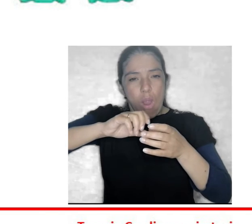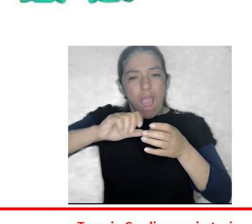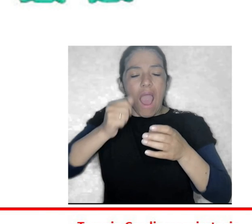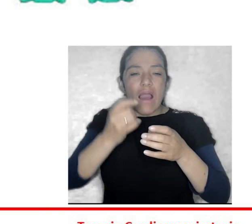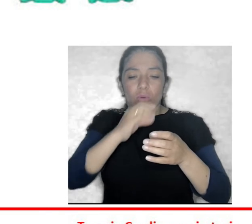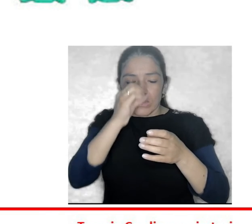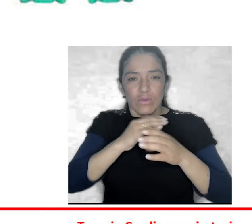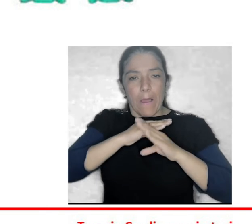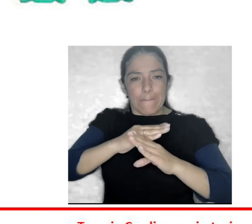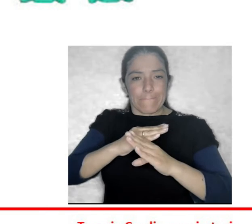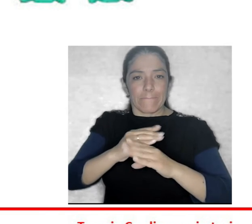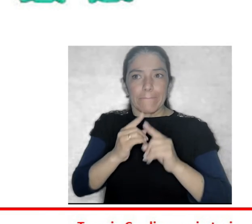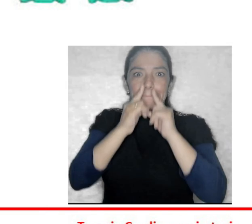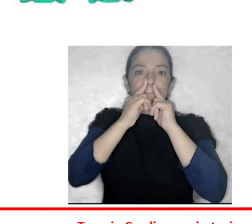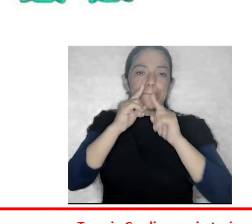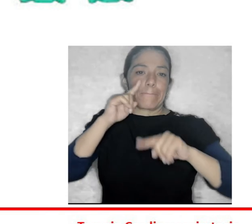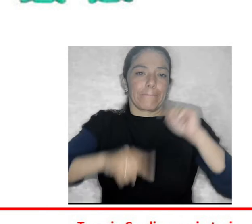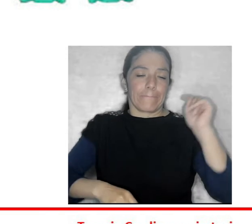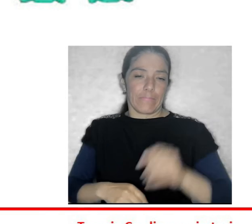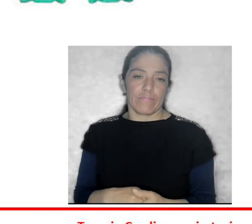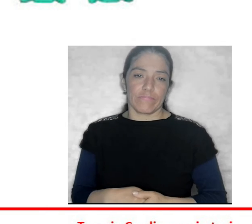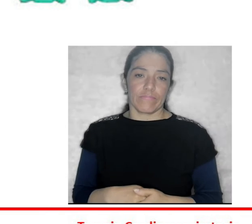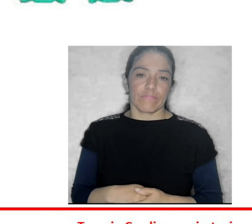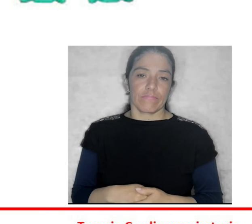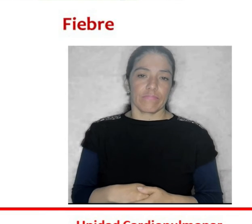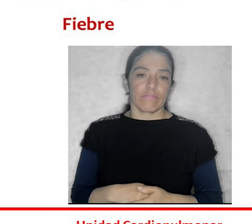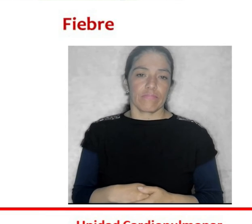e impidiendo la entrada del oxígeno a la nariz.